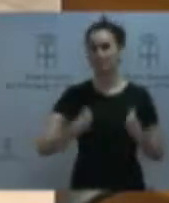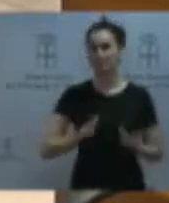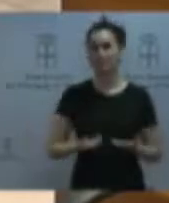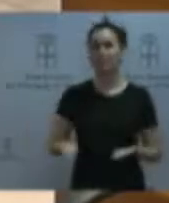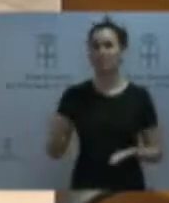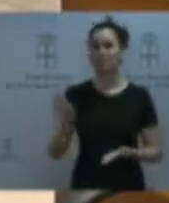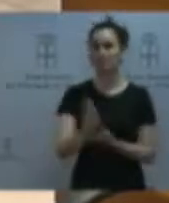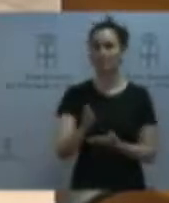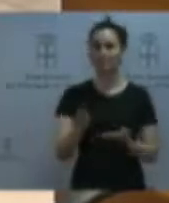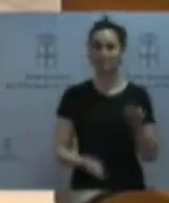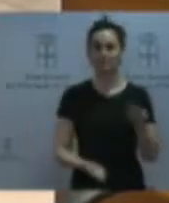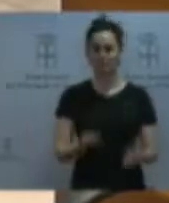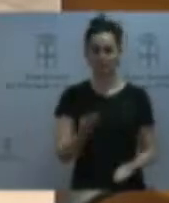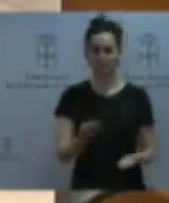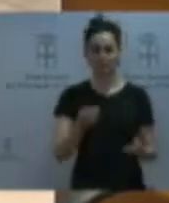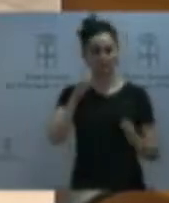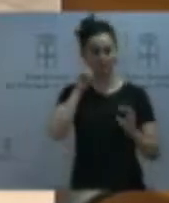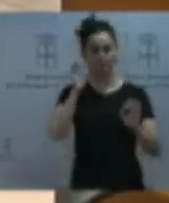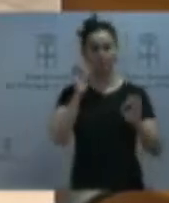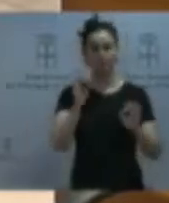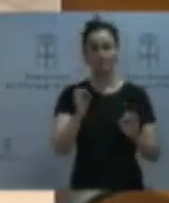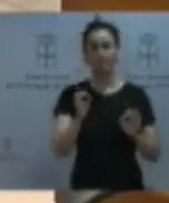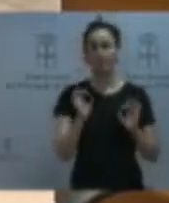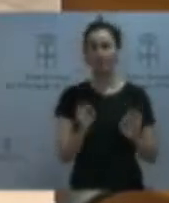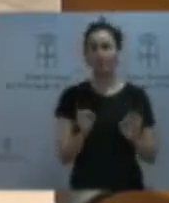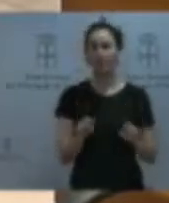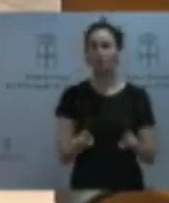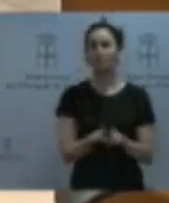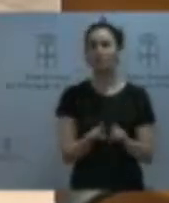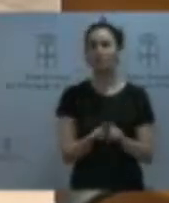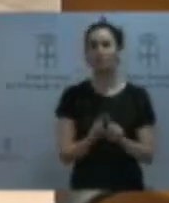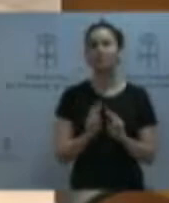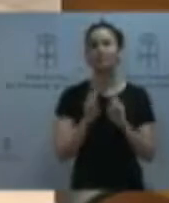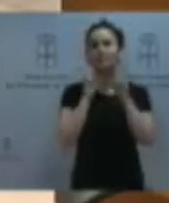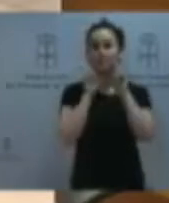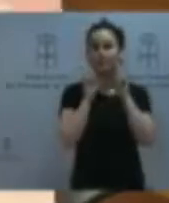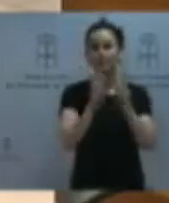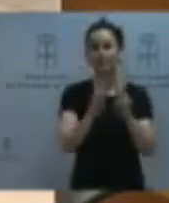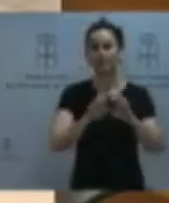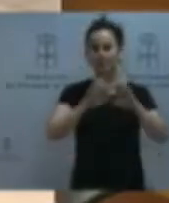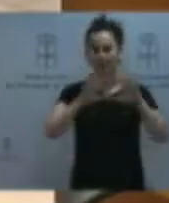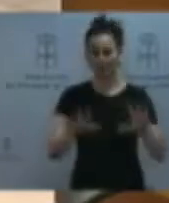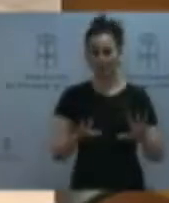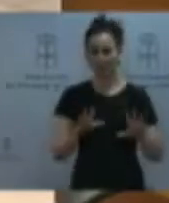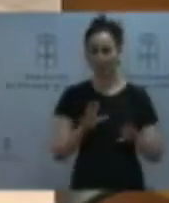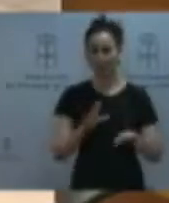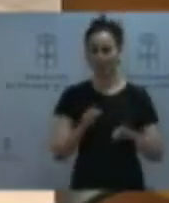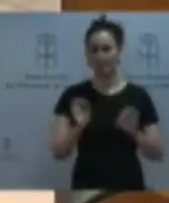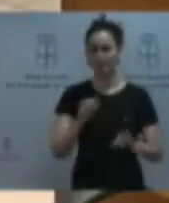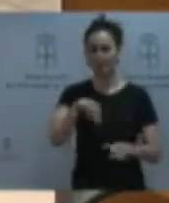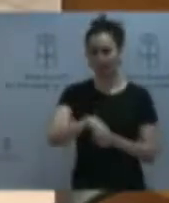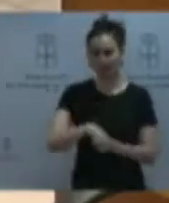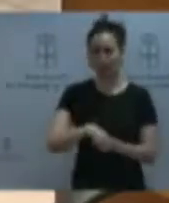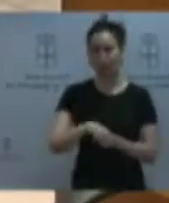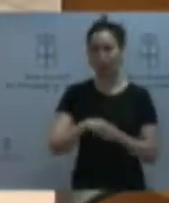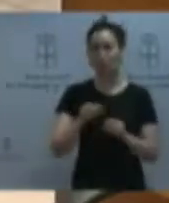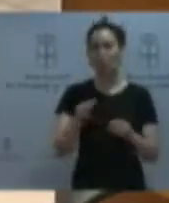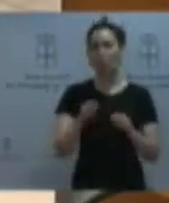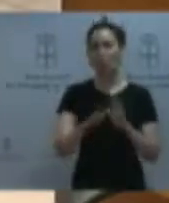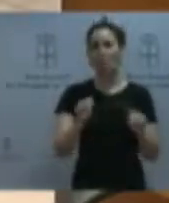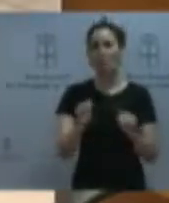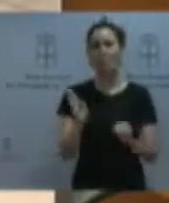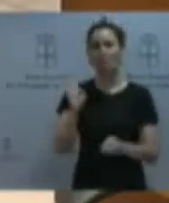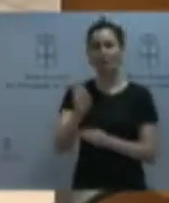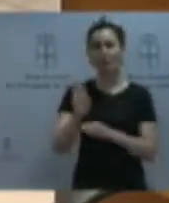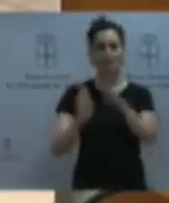queda profusamente reflejado en las bases de las convocatorias, que, como digo, pasan todos esos filtros. Y, además,